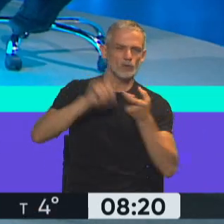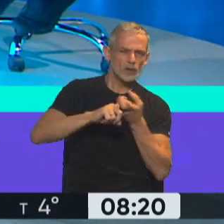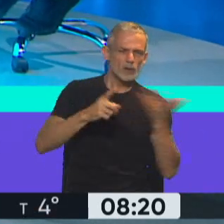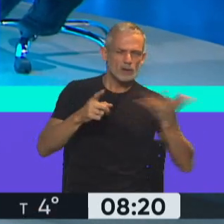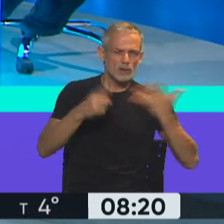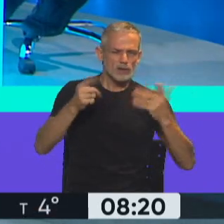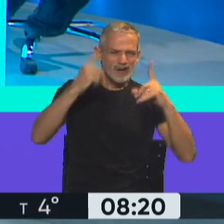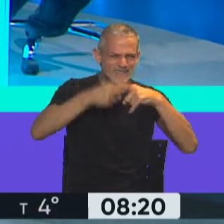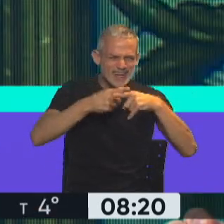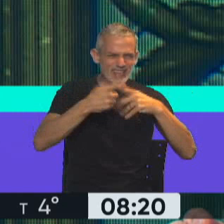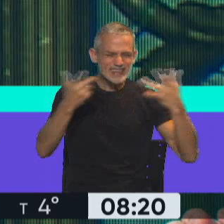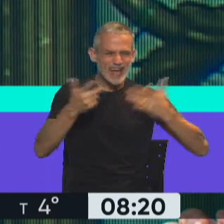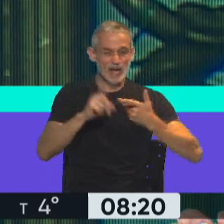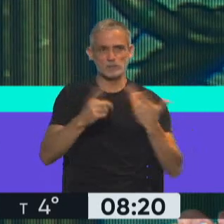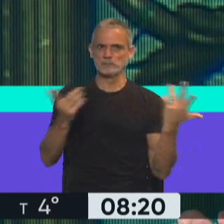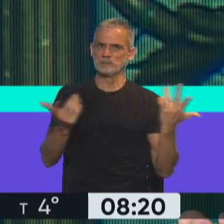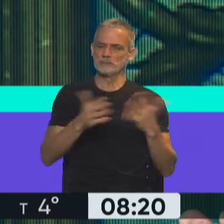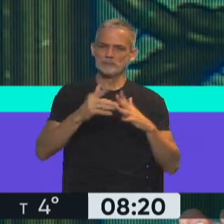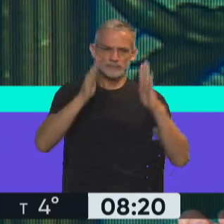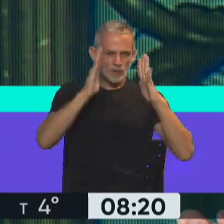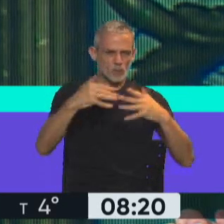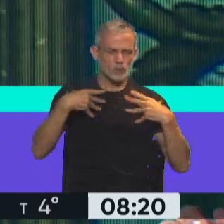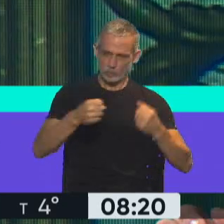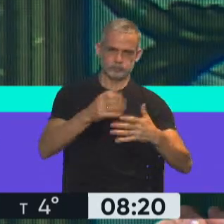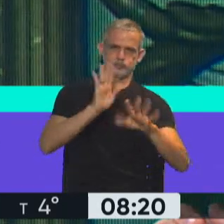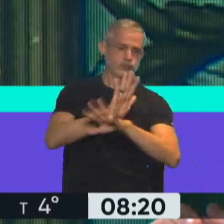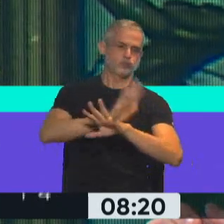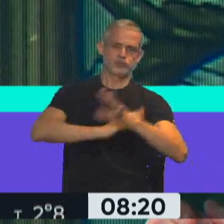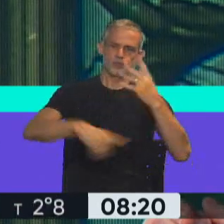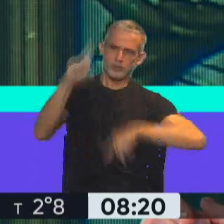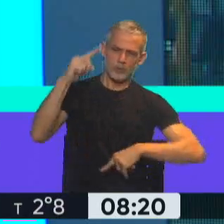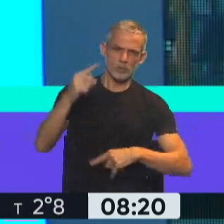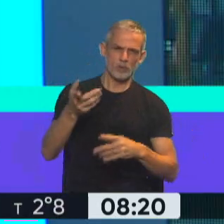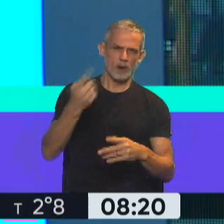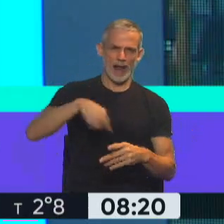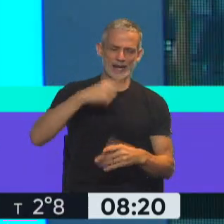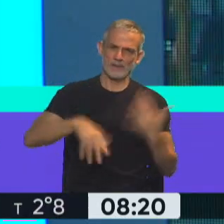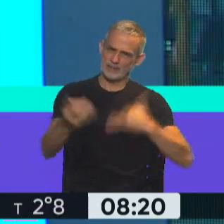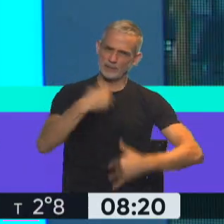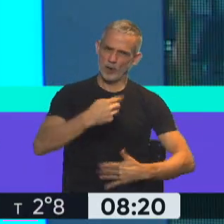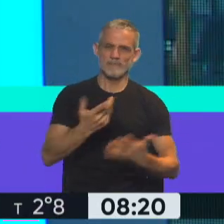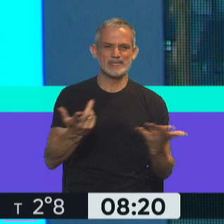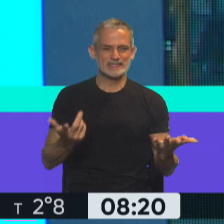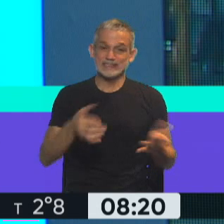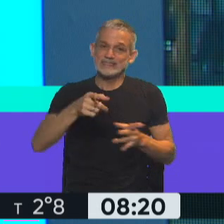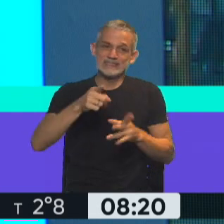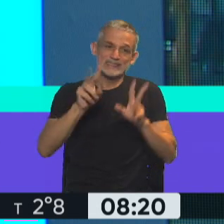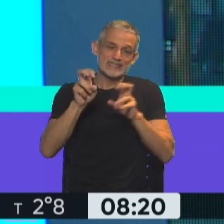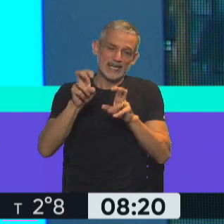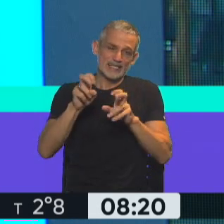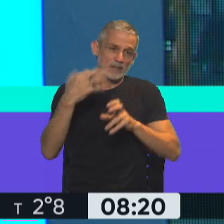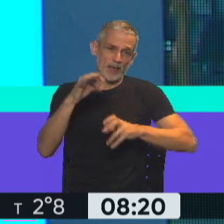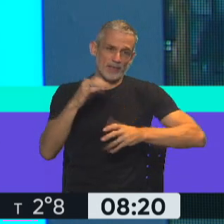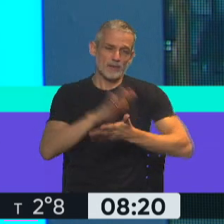y centrándose la campaña justamente en lo sanitario, eso fue un boomerang, una implosión. Sí, ahí serán cuestiones